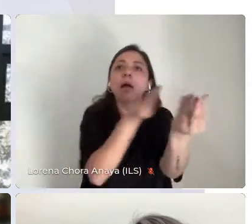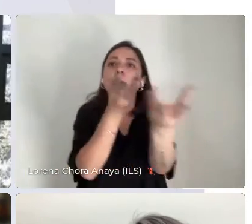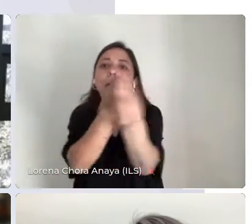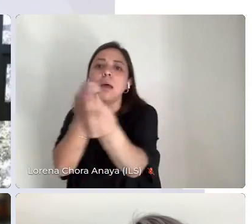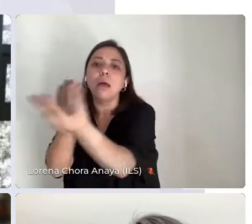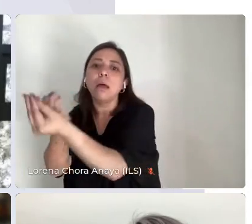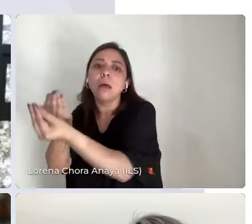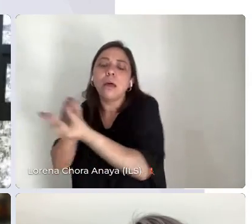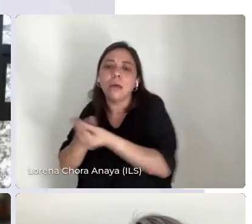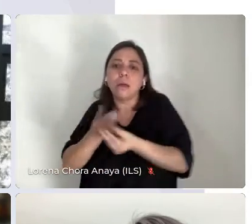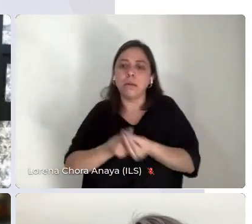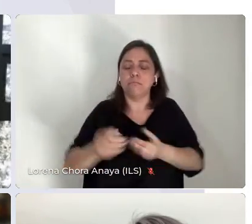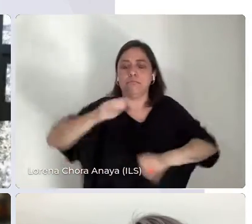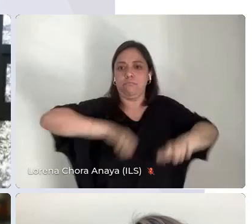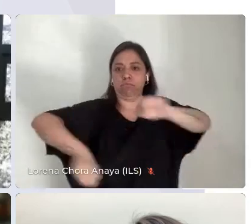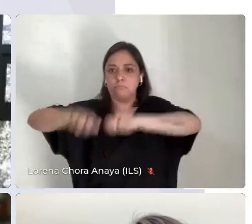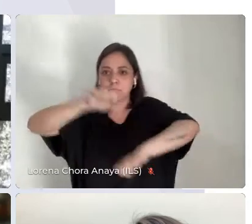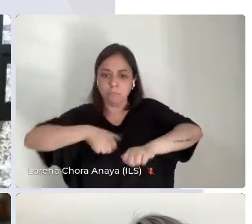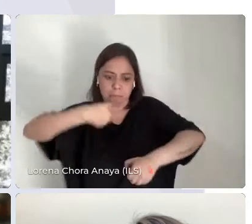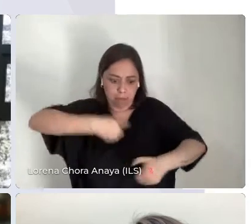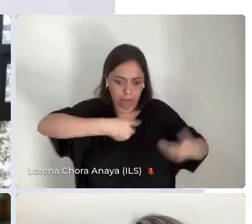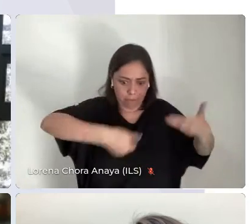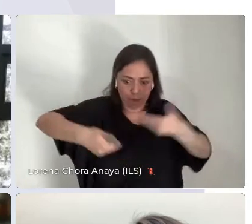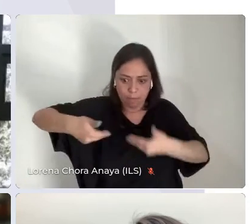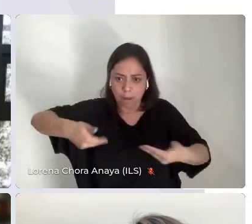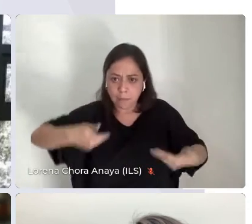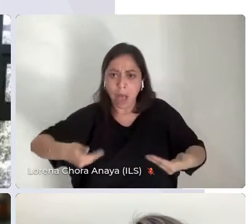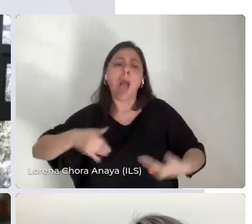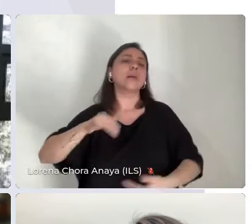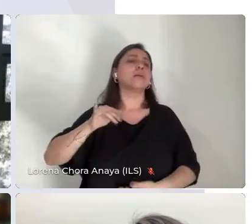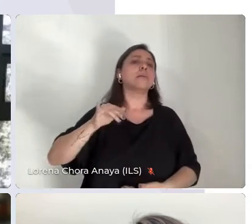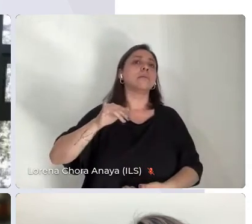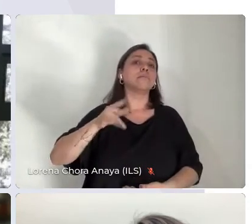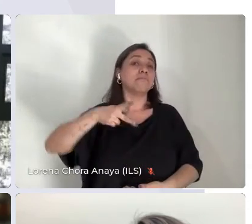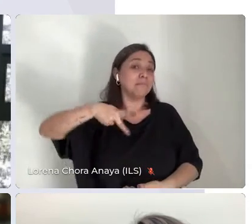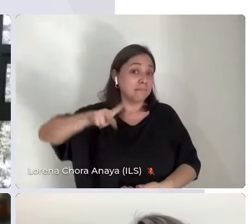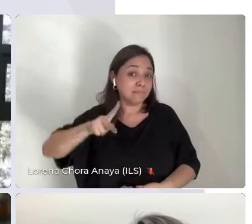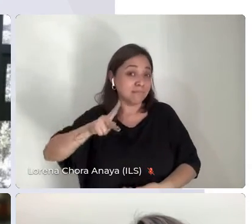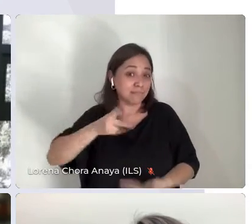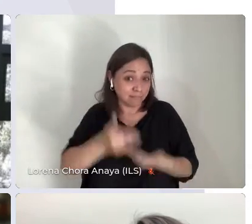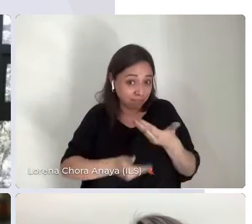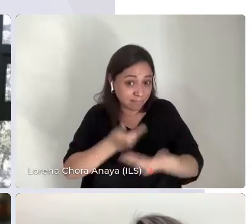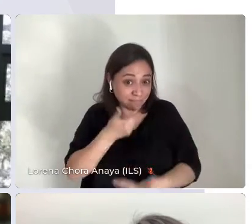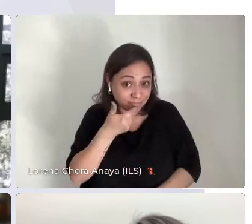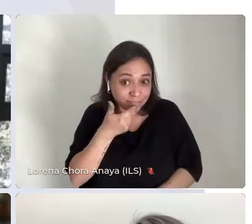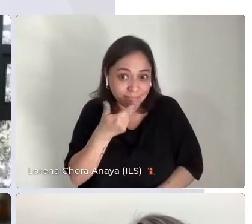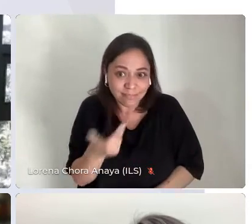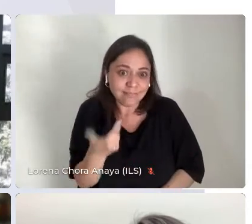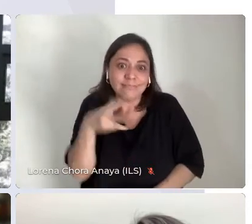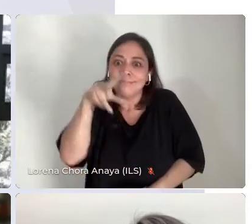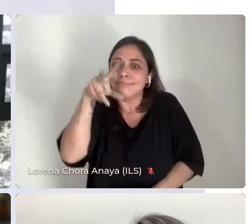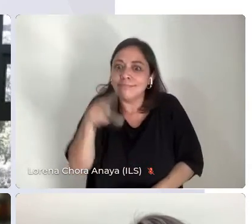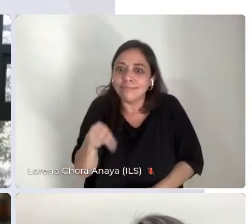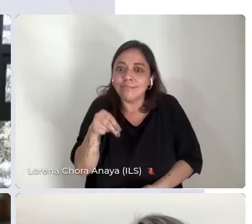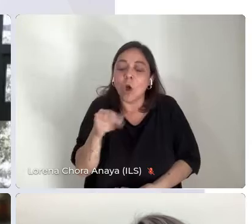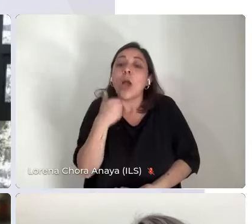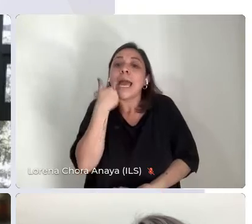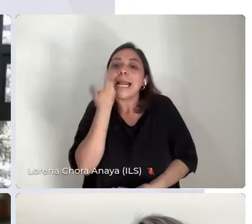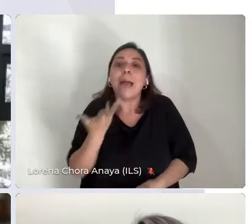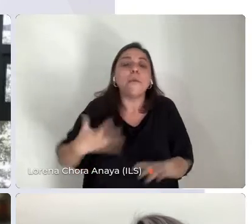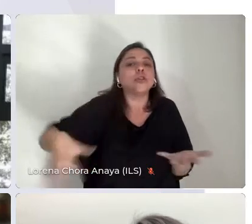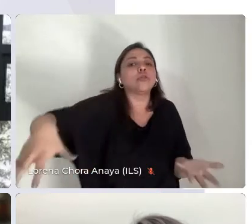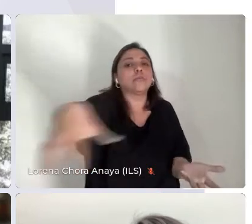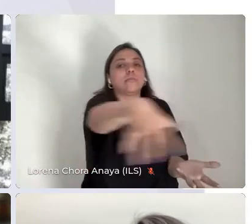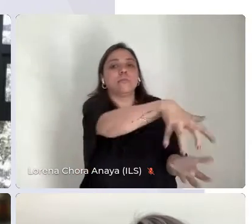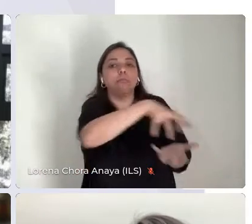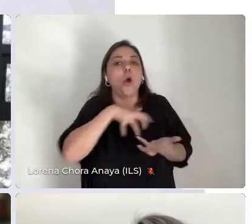pedían las empresas y nos empezó a pasar que no estábamos haciendo nada bien, ¿no? O sea, estábamos intentando hacerlo todo y es